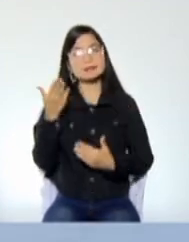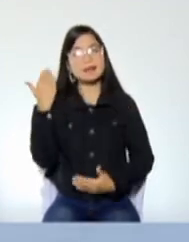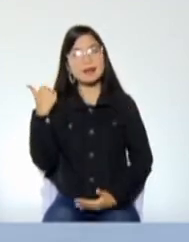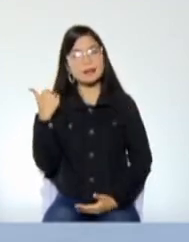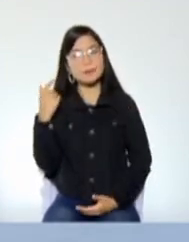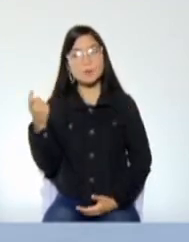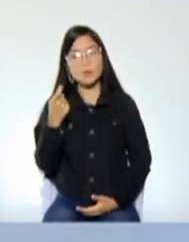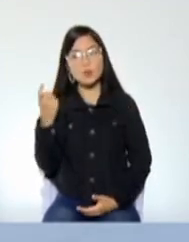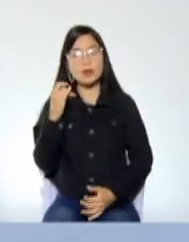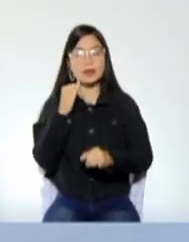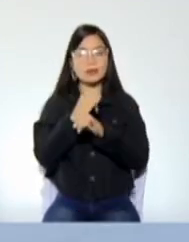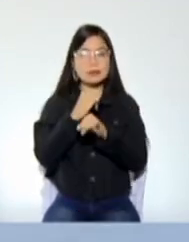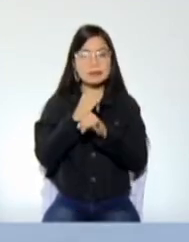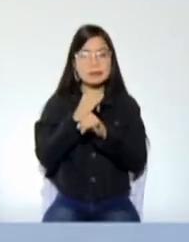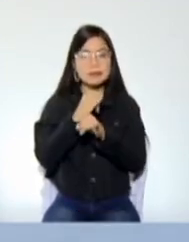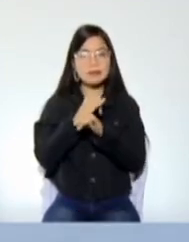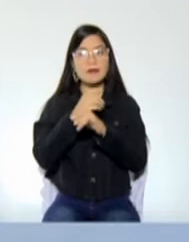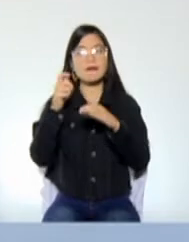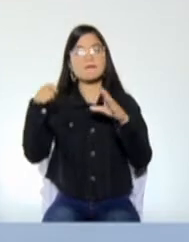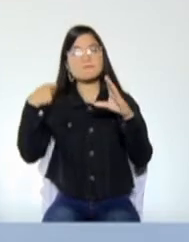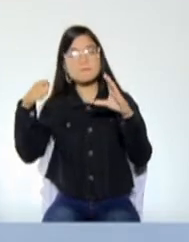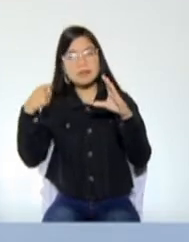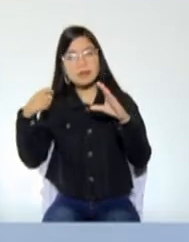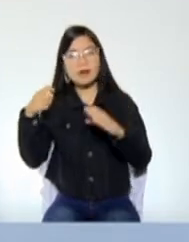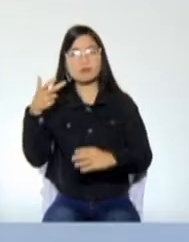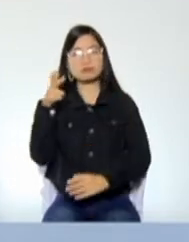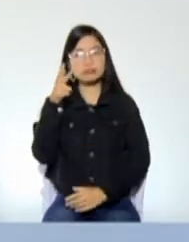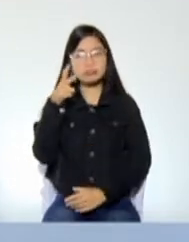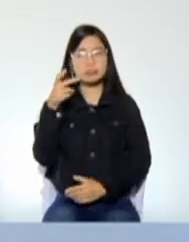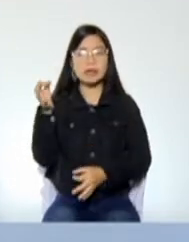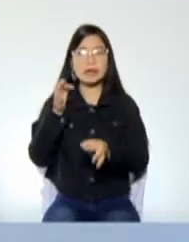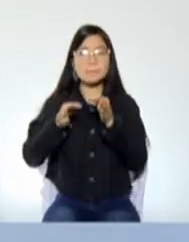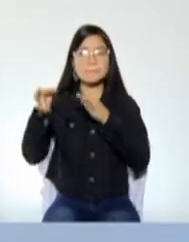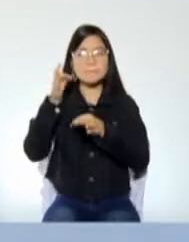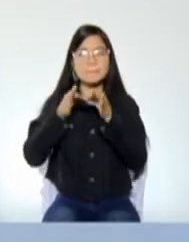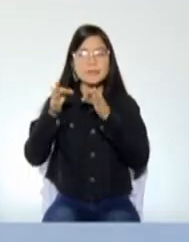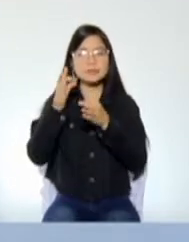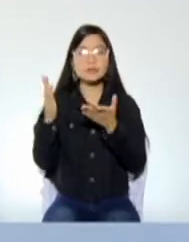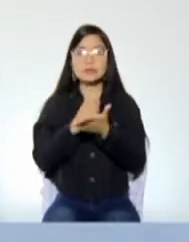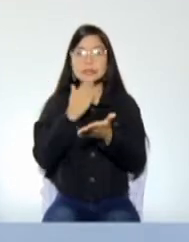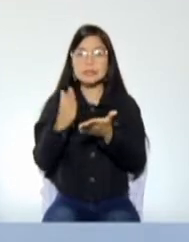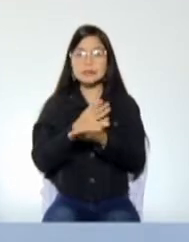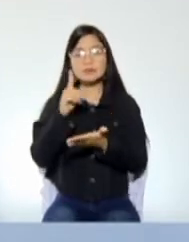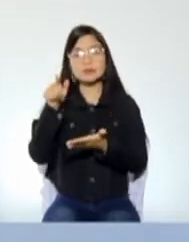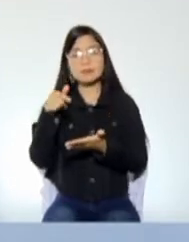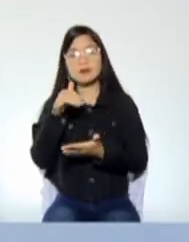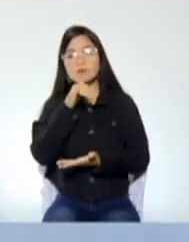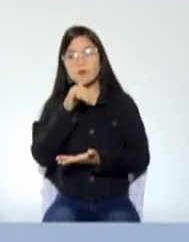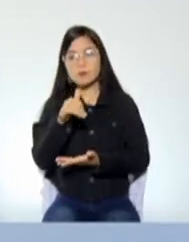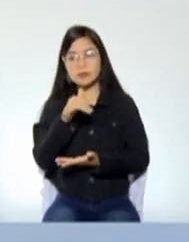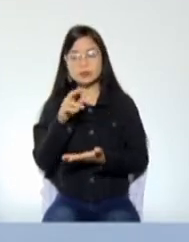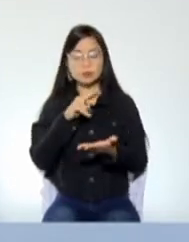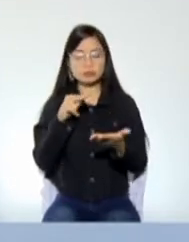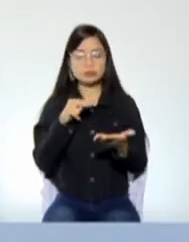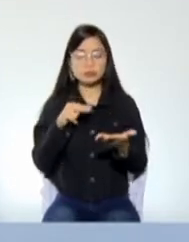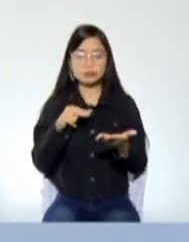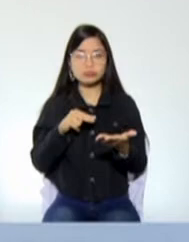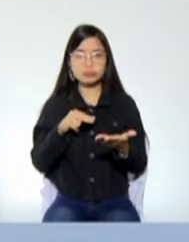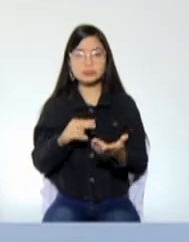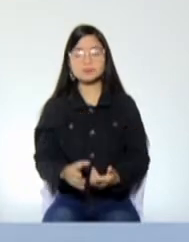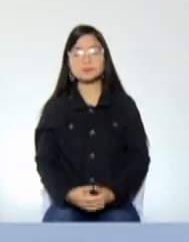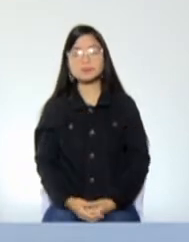año, a las redes o a internet. En algunos libros podemos encontrar esta información también,